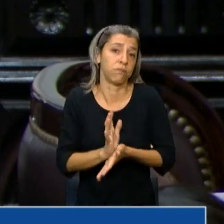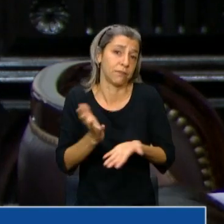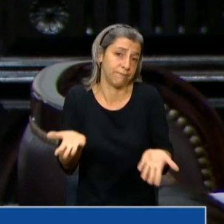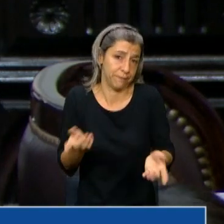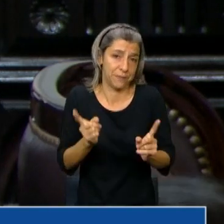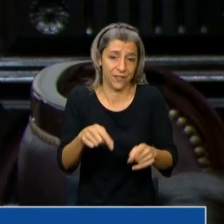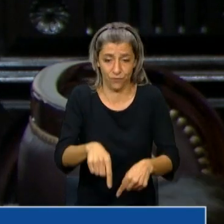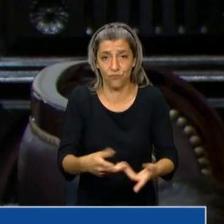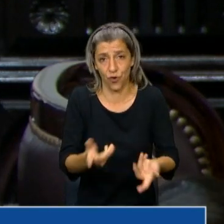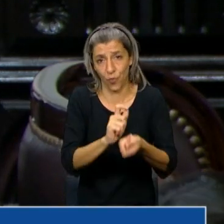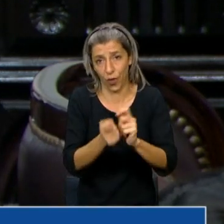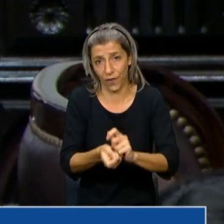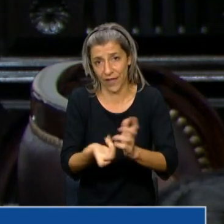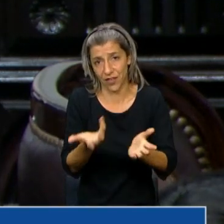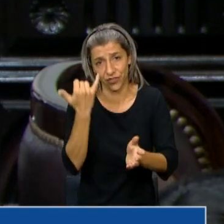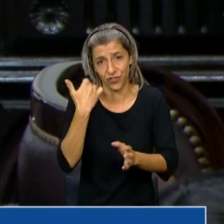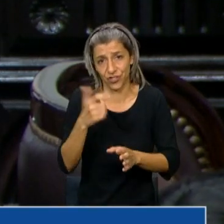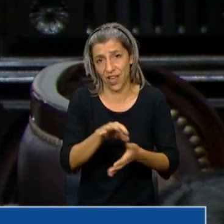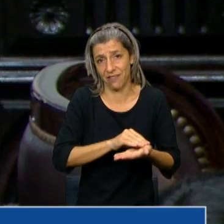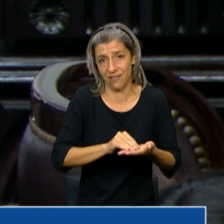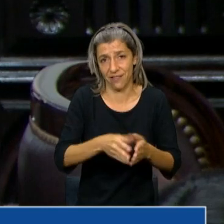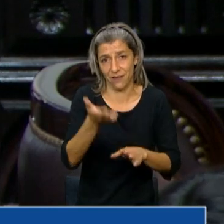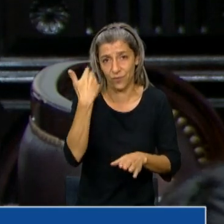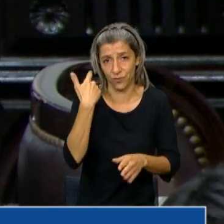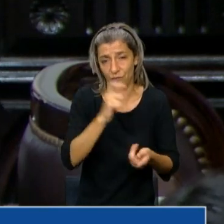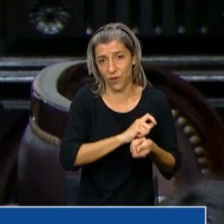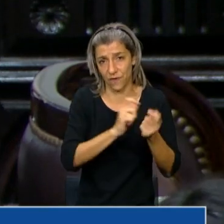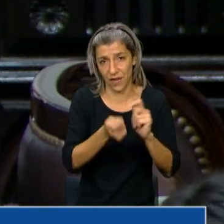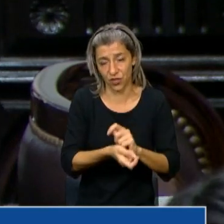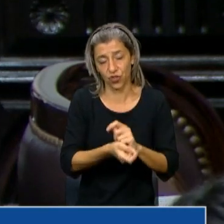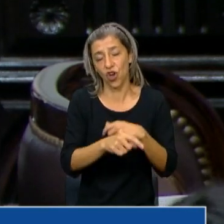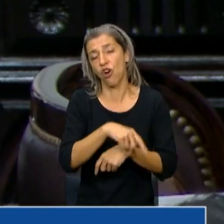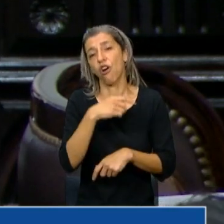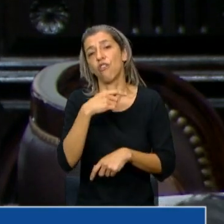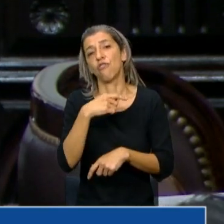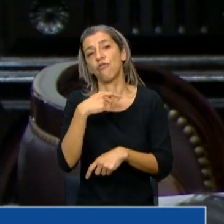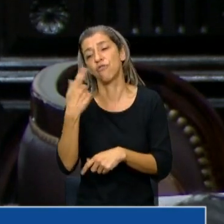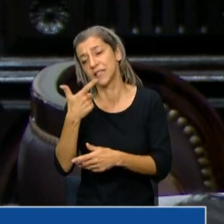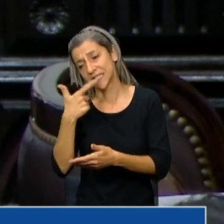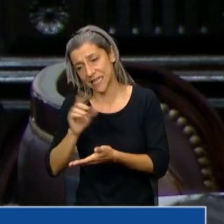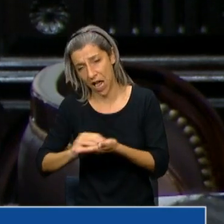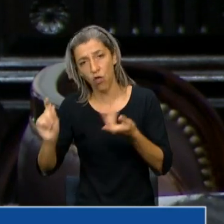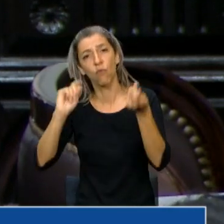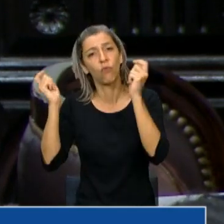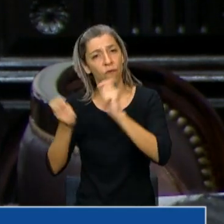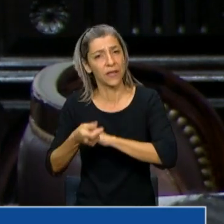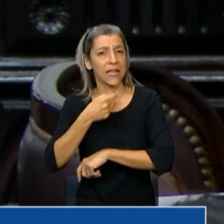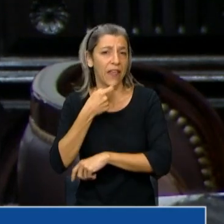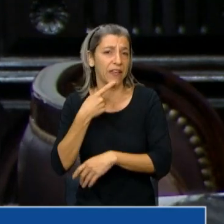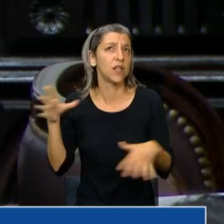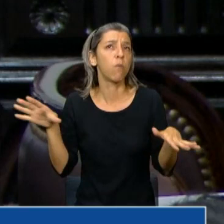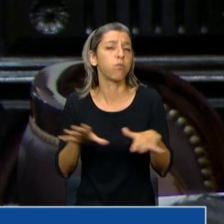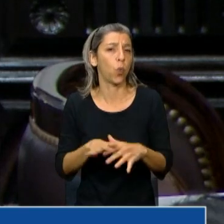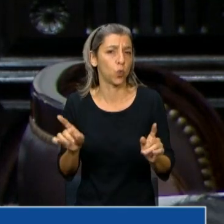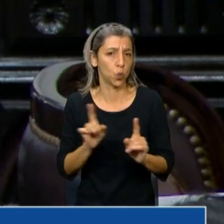sido modificada por diputados, ha sido modificada por el Senado. No explica, de